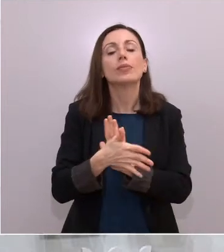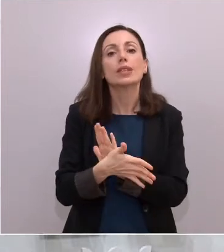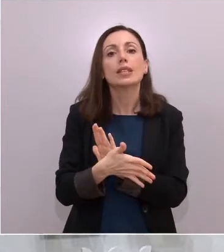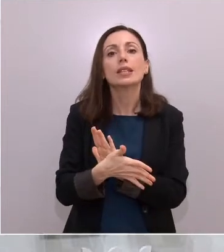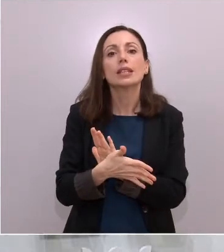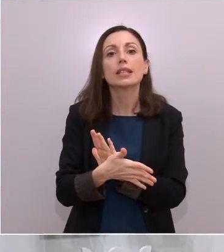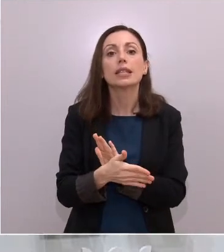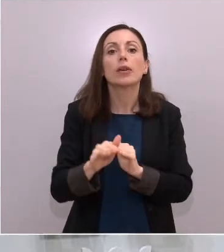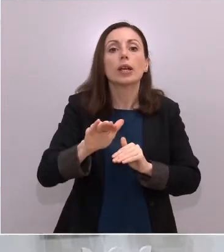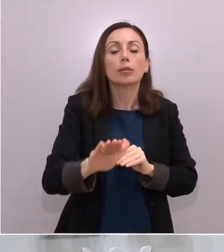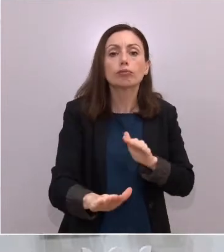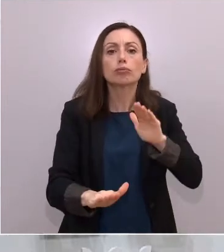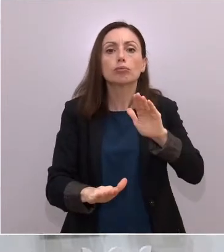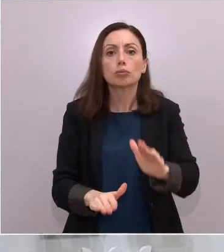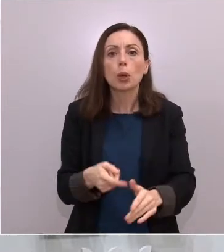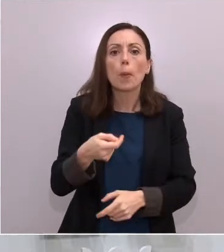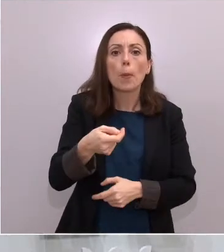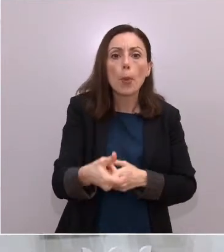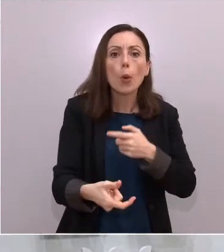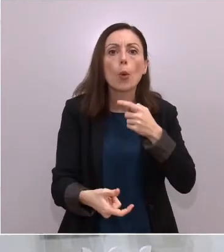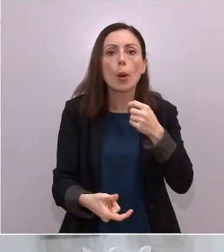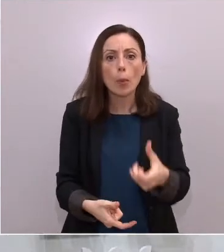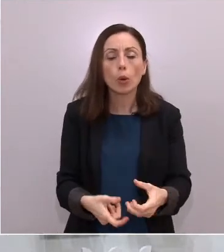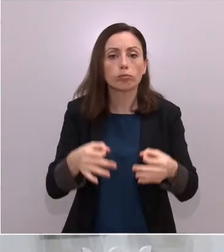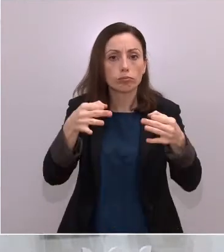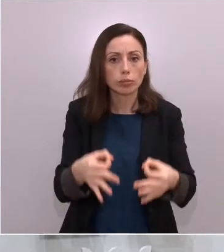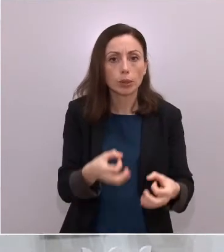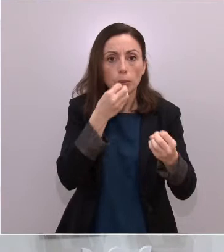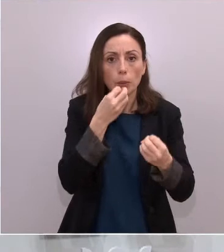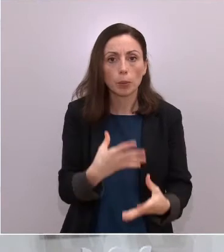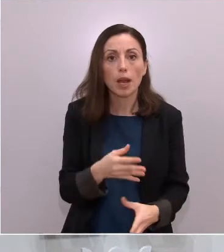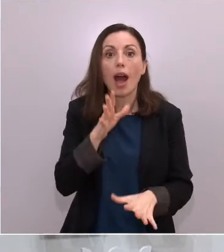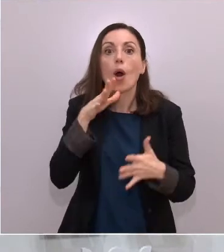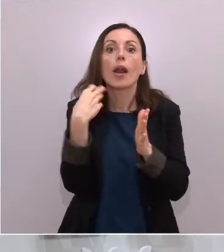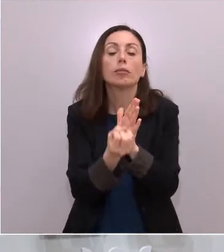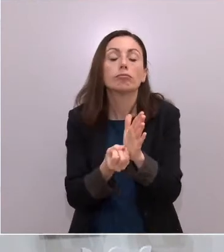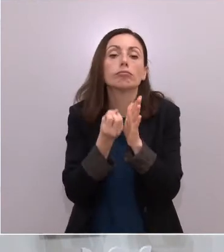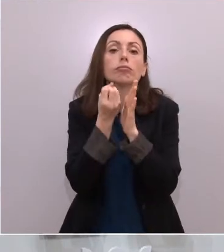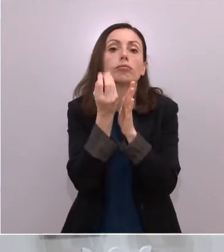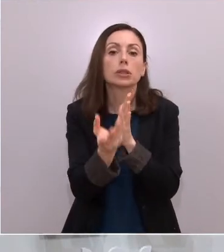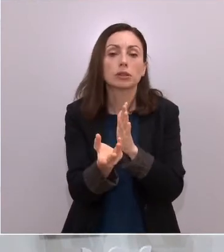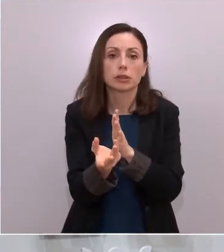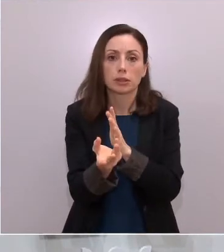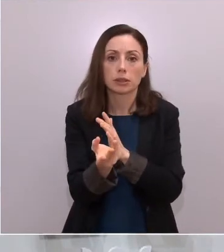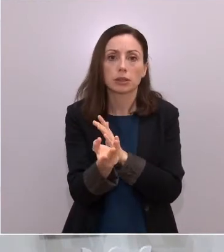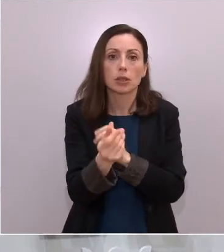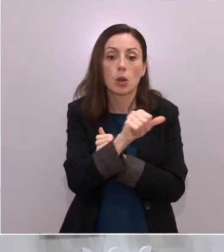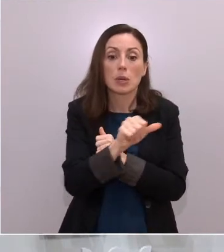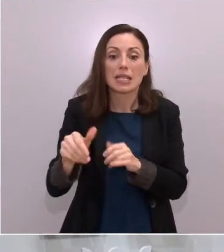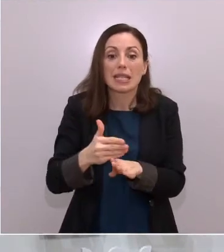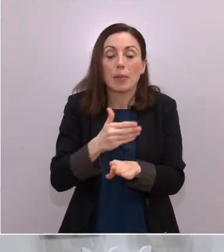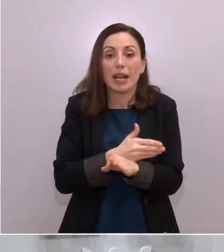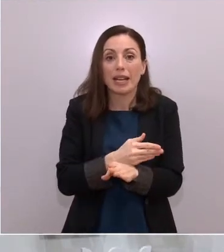pasos seguros, pasos certeros que no generen incertidumbre. Anunciar con más de una semana